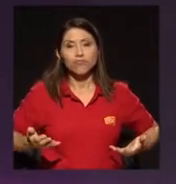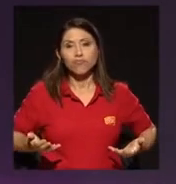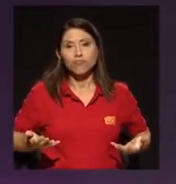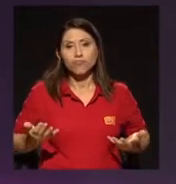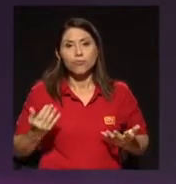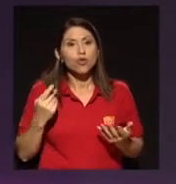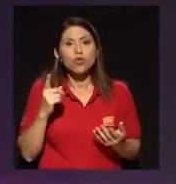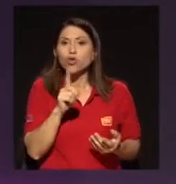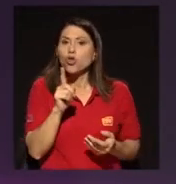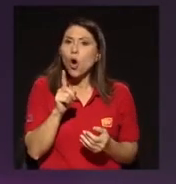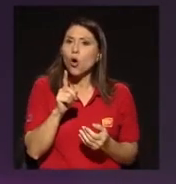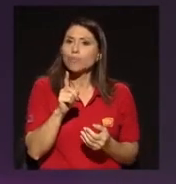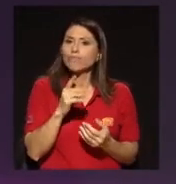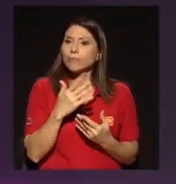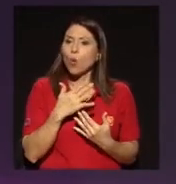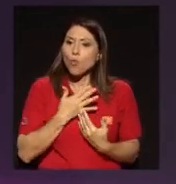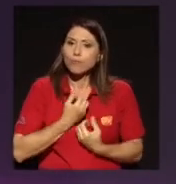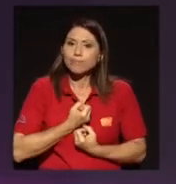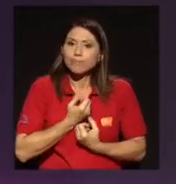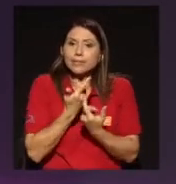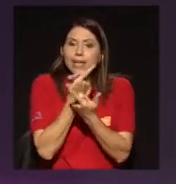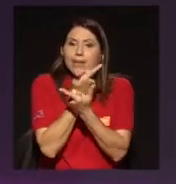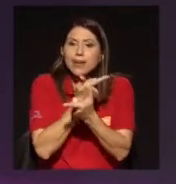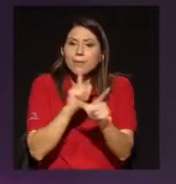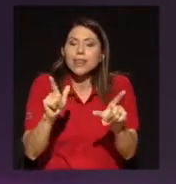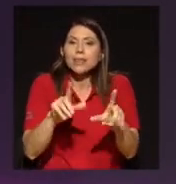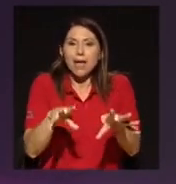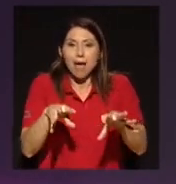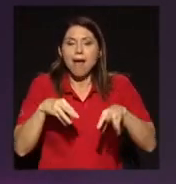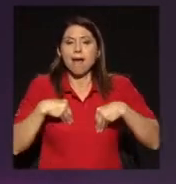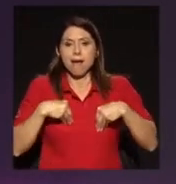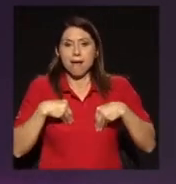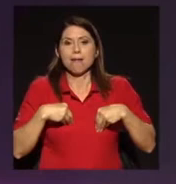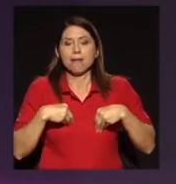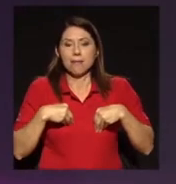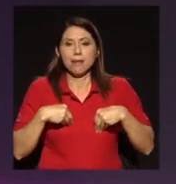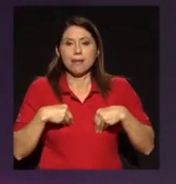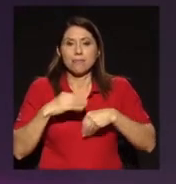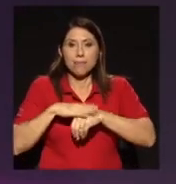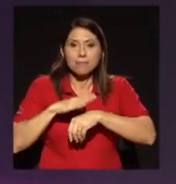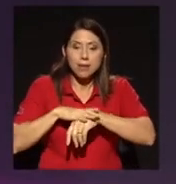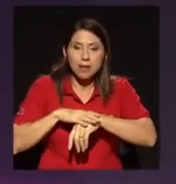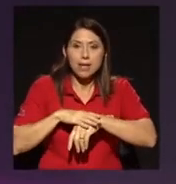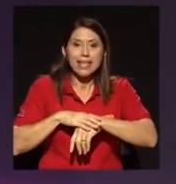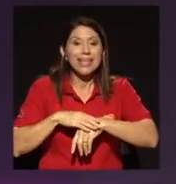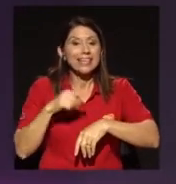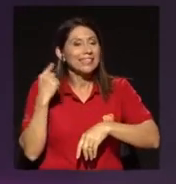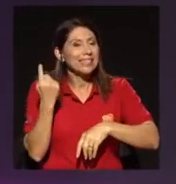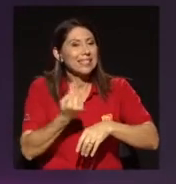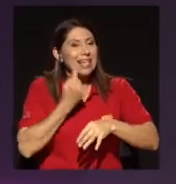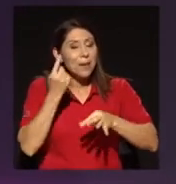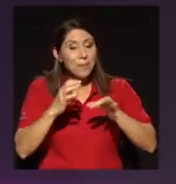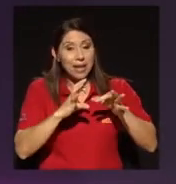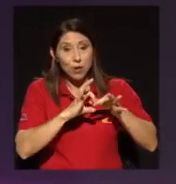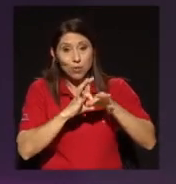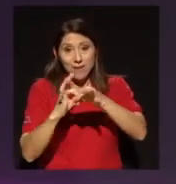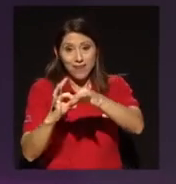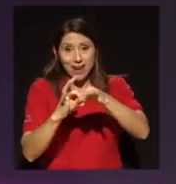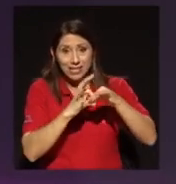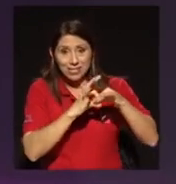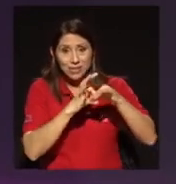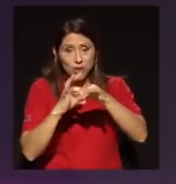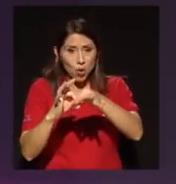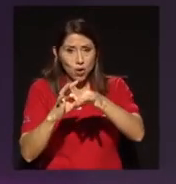de consentir libremente y que siempre ha sido esta relación víctima de una coerción, de